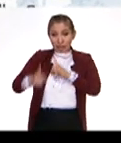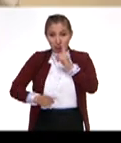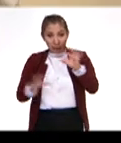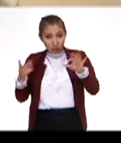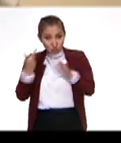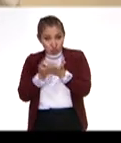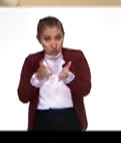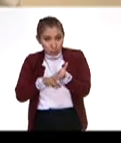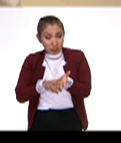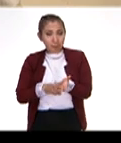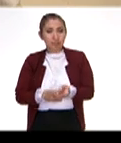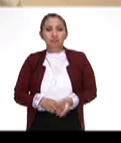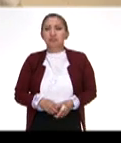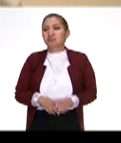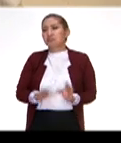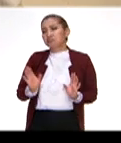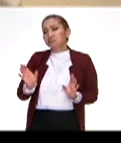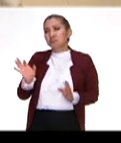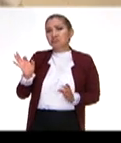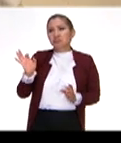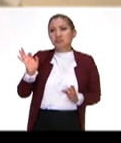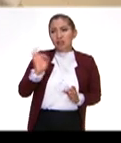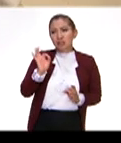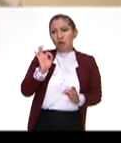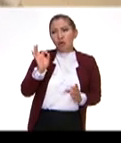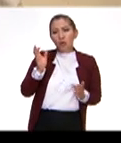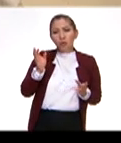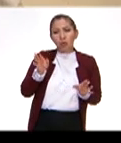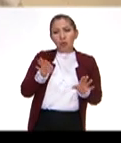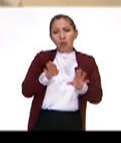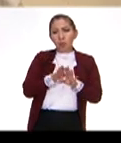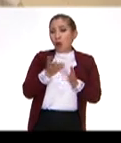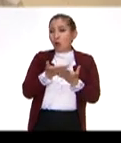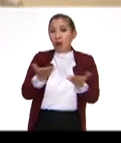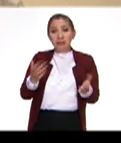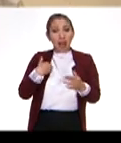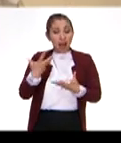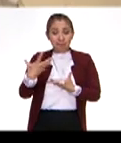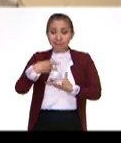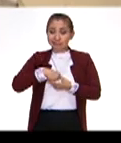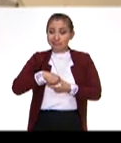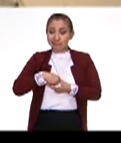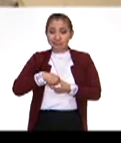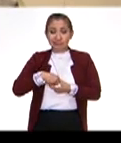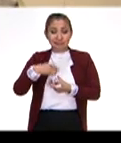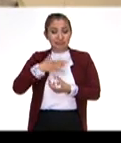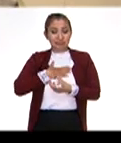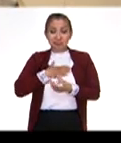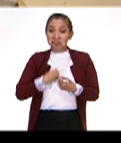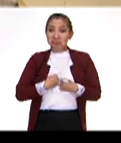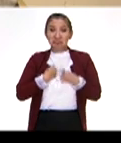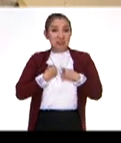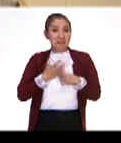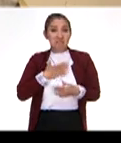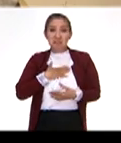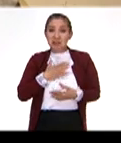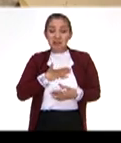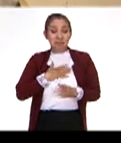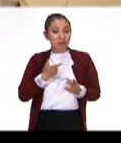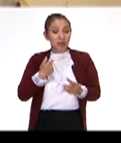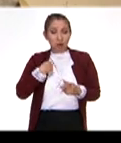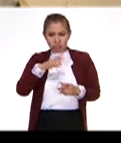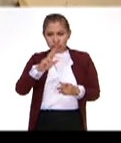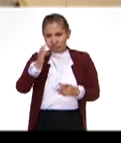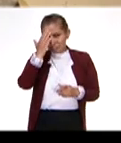dramaturgia? Ya se ha convertido en un acto vital. Ahí